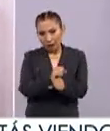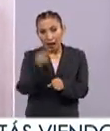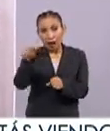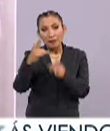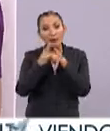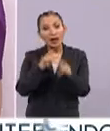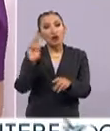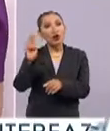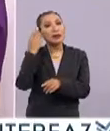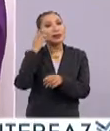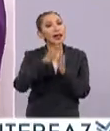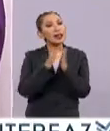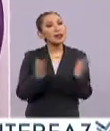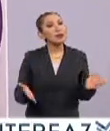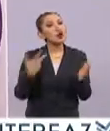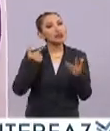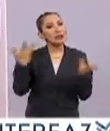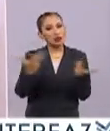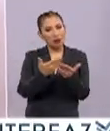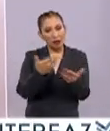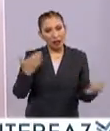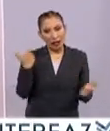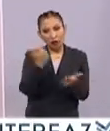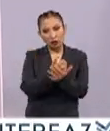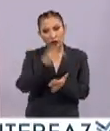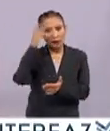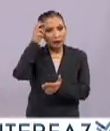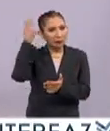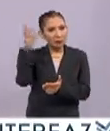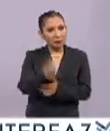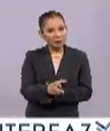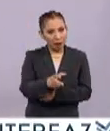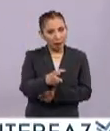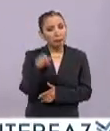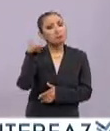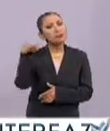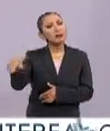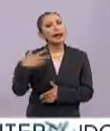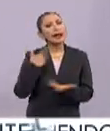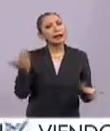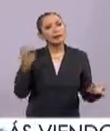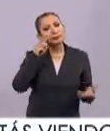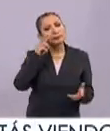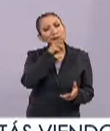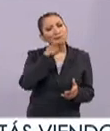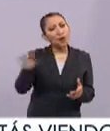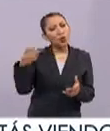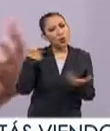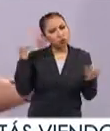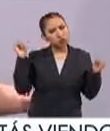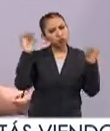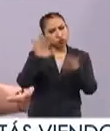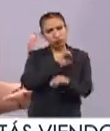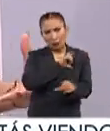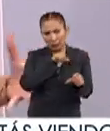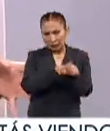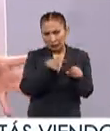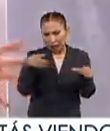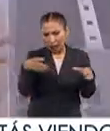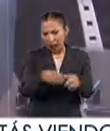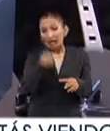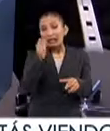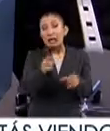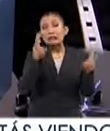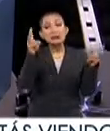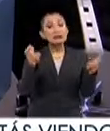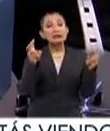a la Feria Universitaria del Libro que se llevó a cabo en la ciudad de Pachuca, Hidalgo. Y bueno, ahí se dio un evento especial que